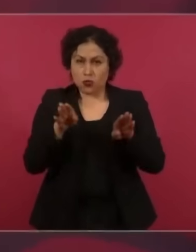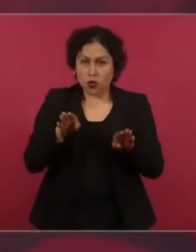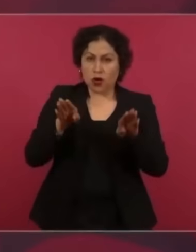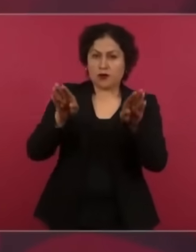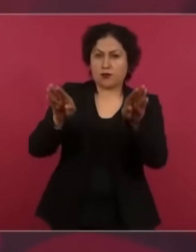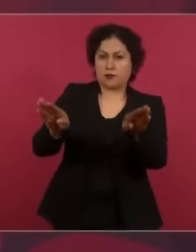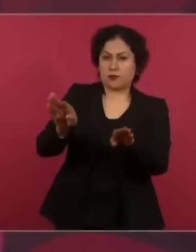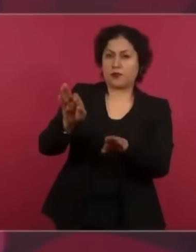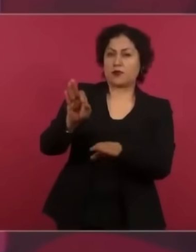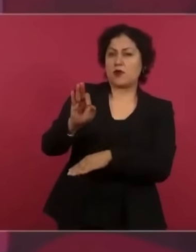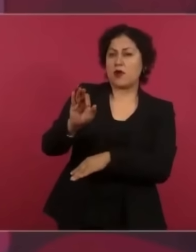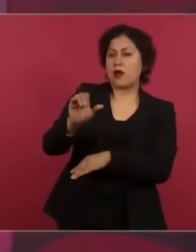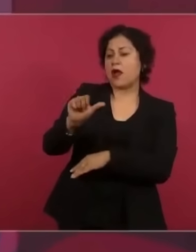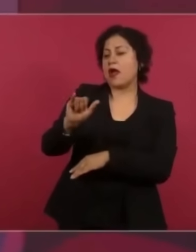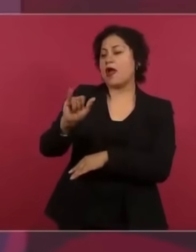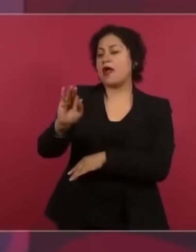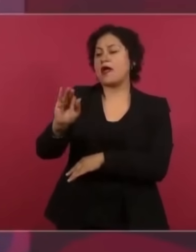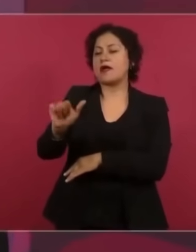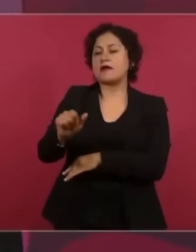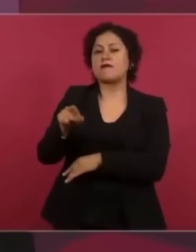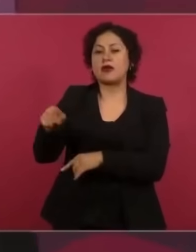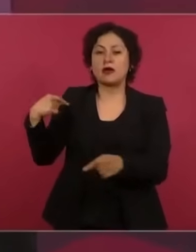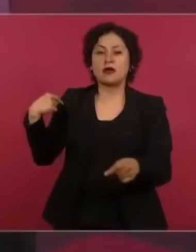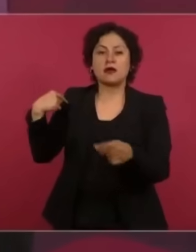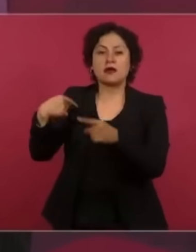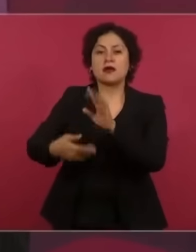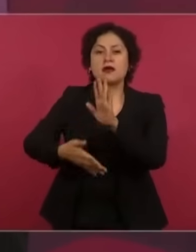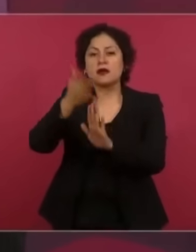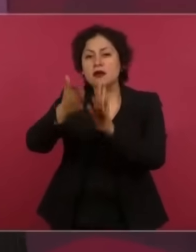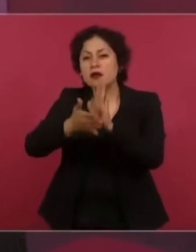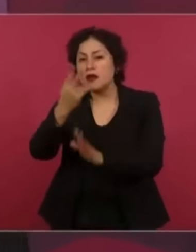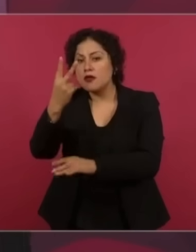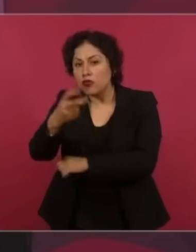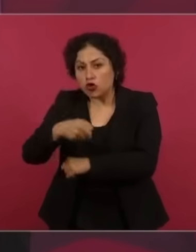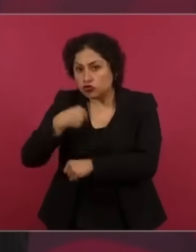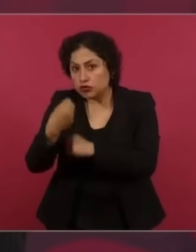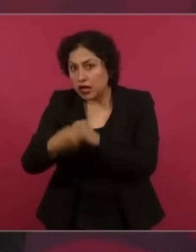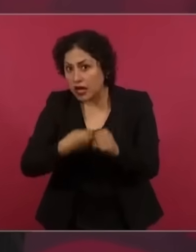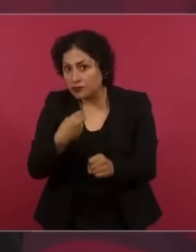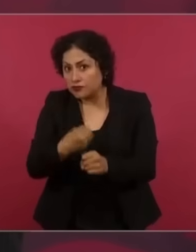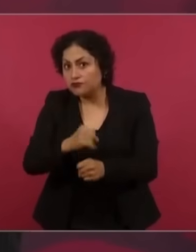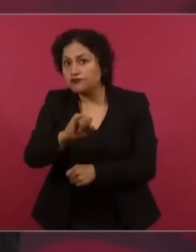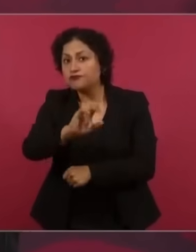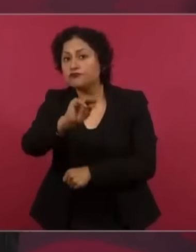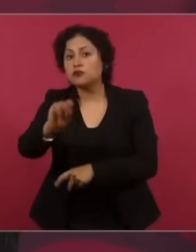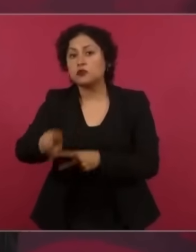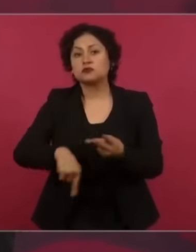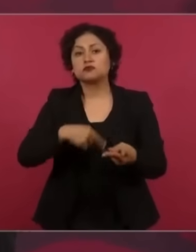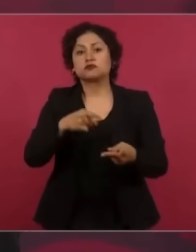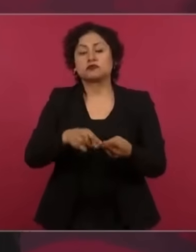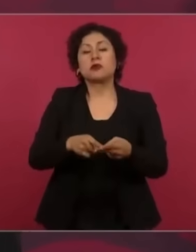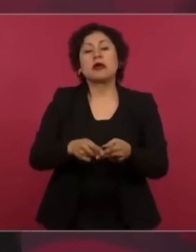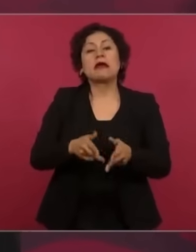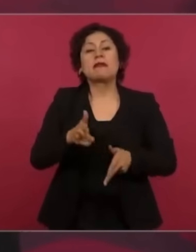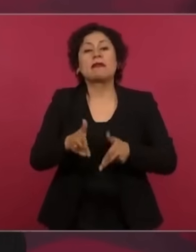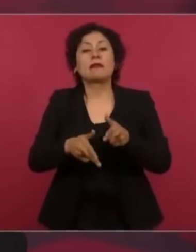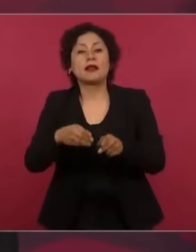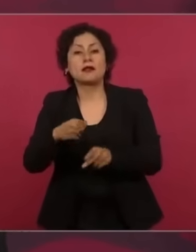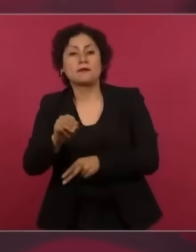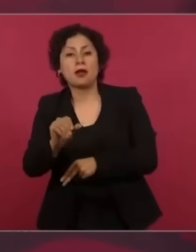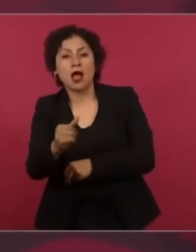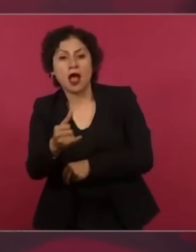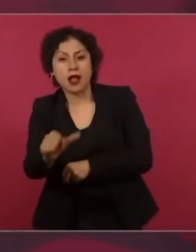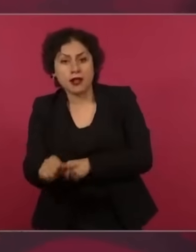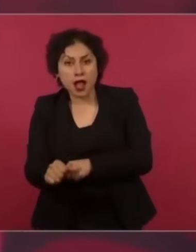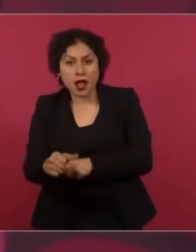2 años? ¿Qué no vamos a hacer el Tren Maya en 5 años? ¿Qué no vamos a